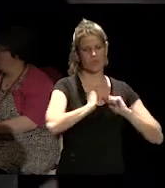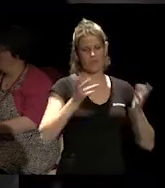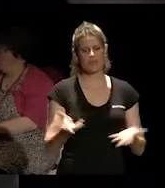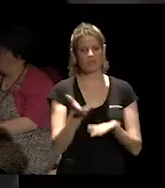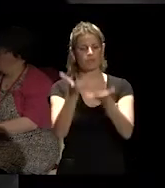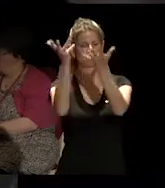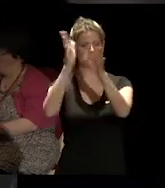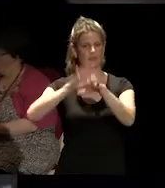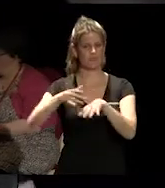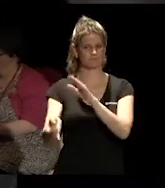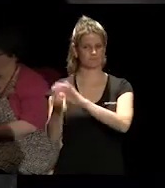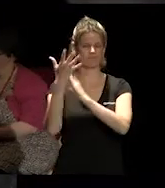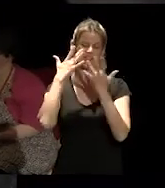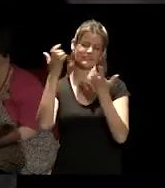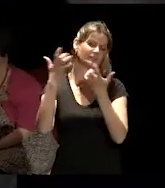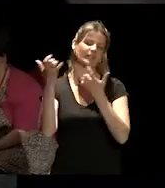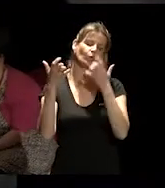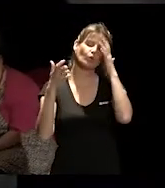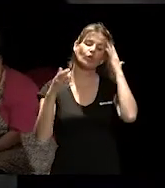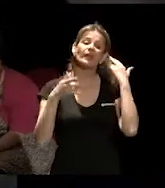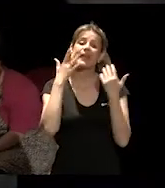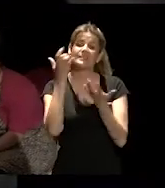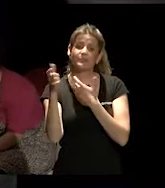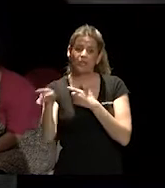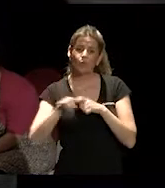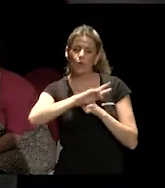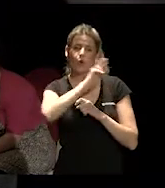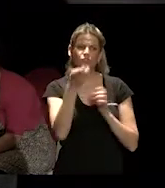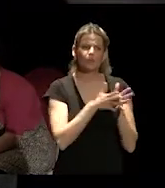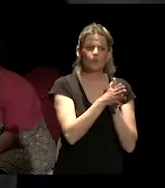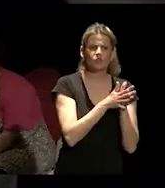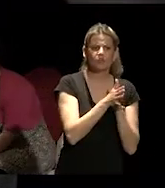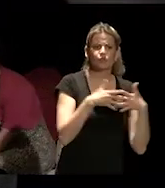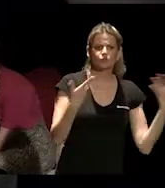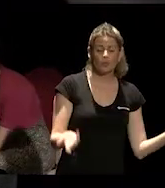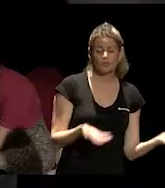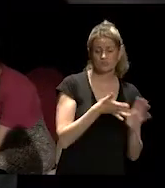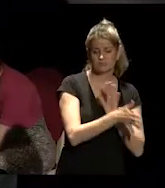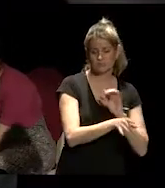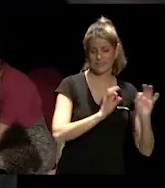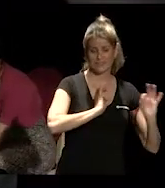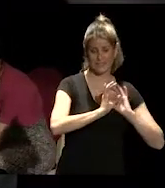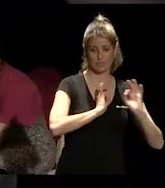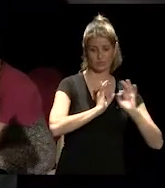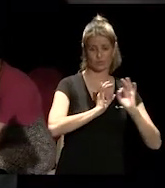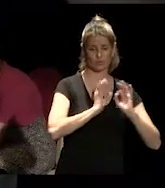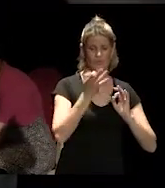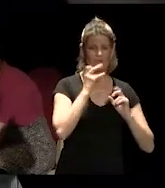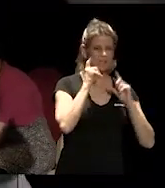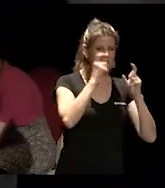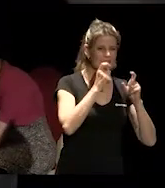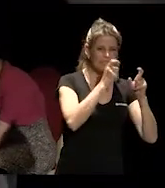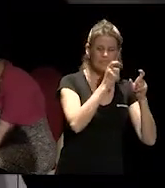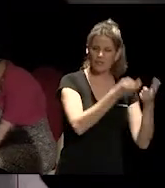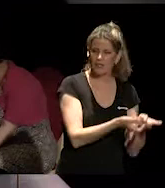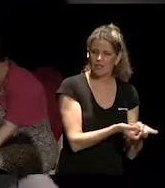¿Qué otras motivaciones existen detrás del espectáculo? Pues que el teatro debe intentar, bajo la